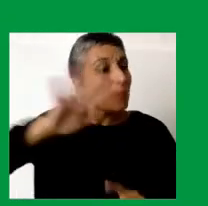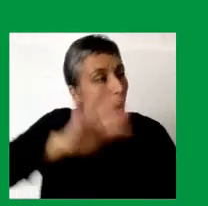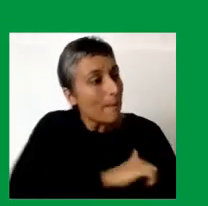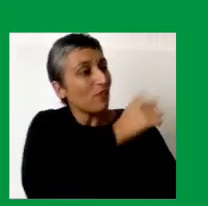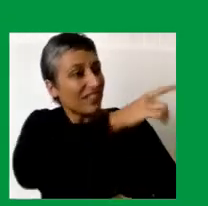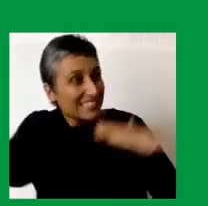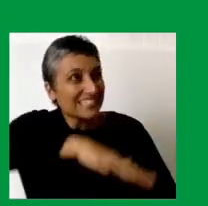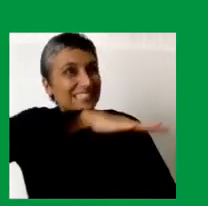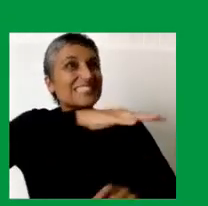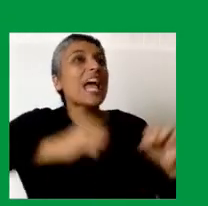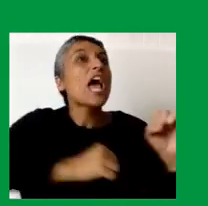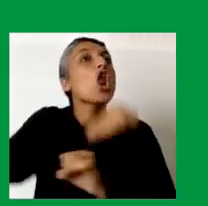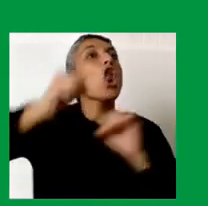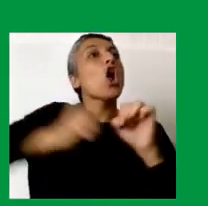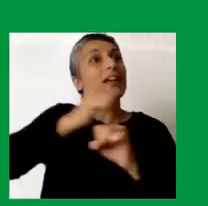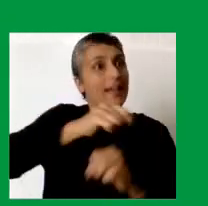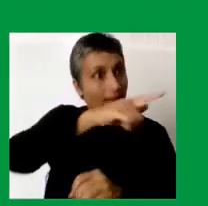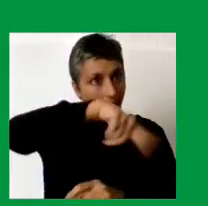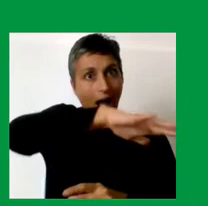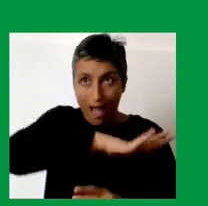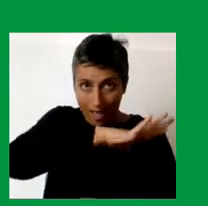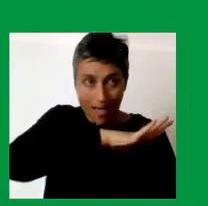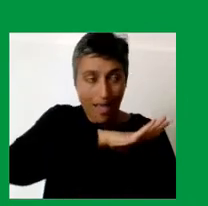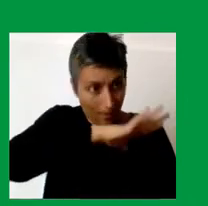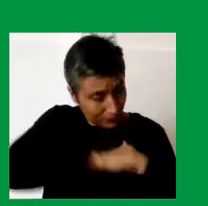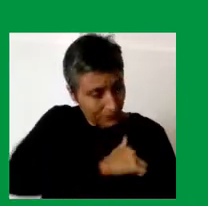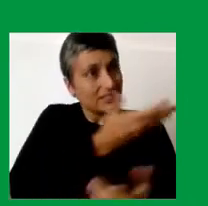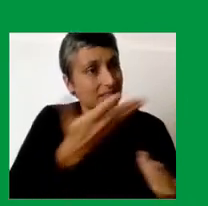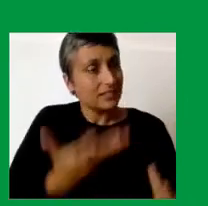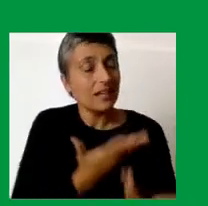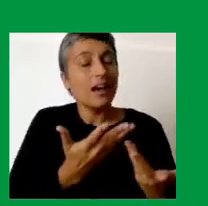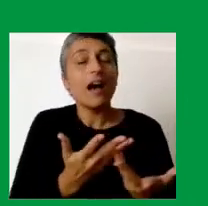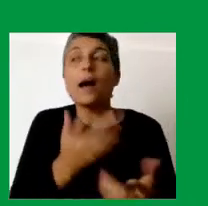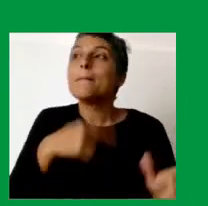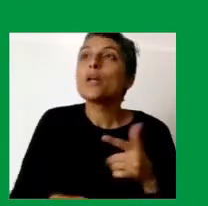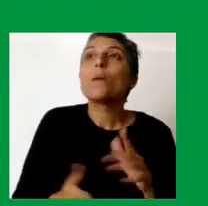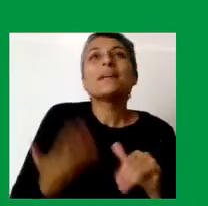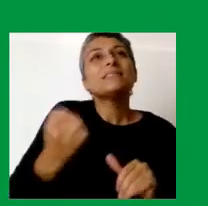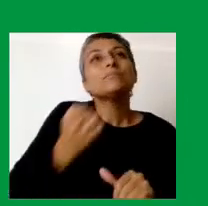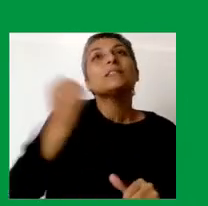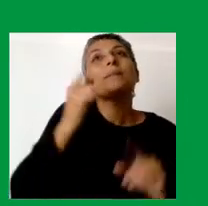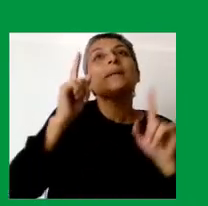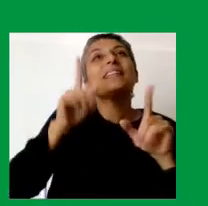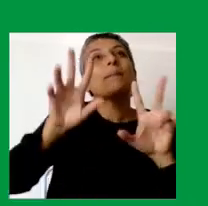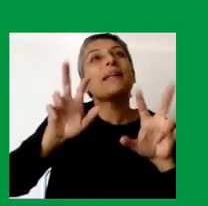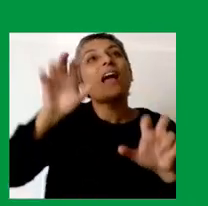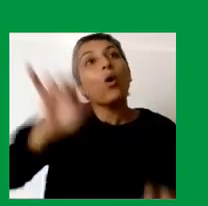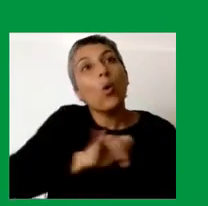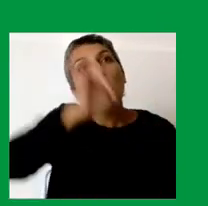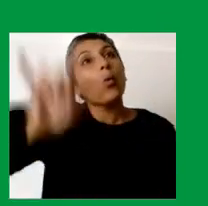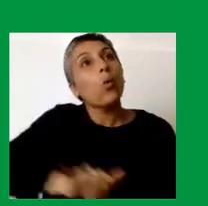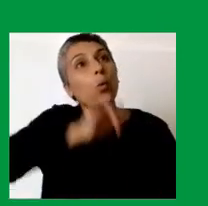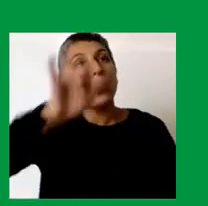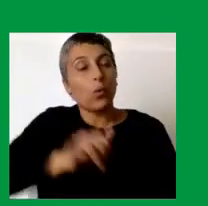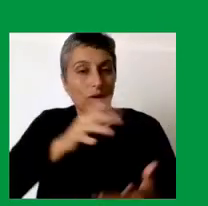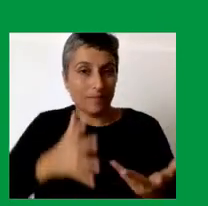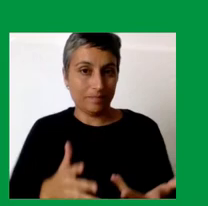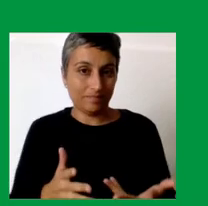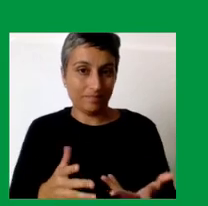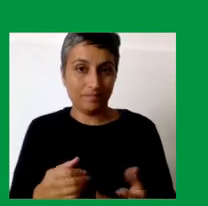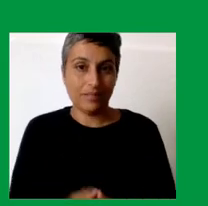que tengan o las tecnologías que tengan a disposición. Pero la narrativa es una, ¿eh? Es una muy